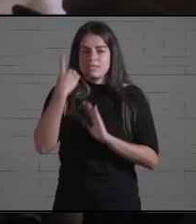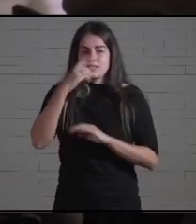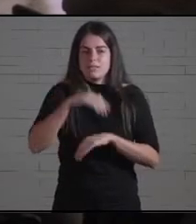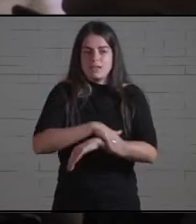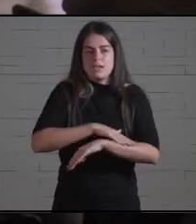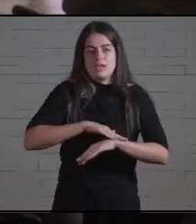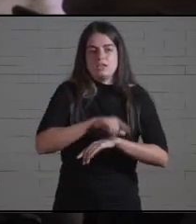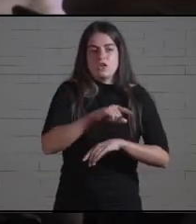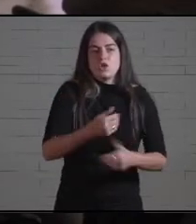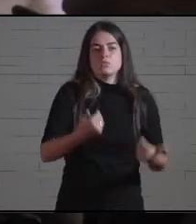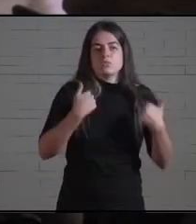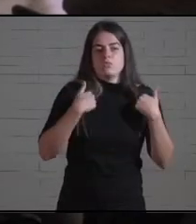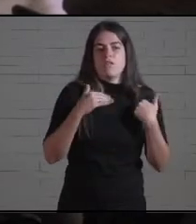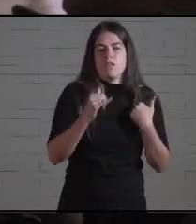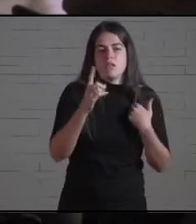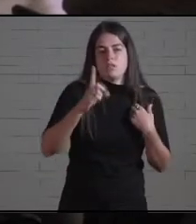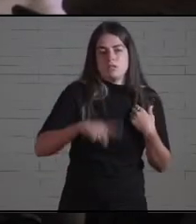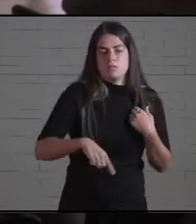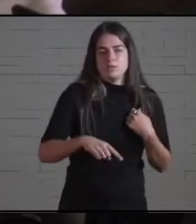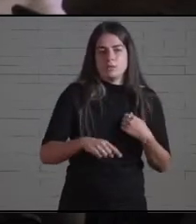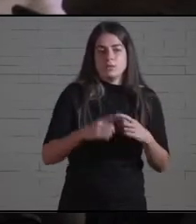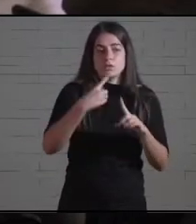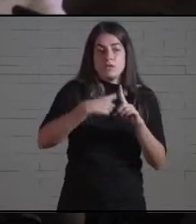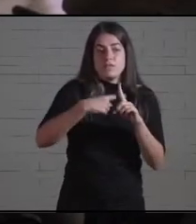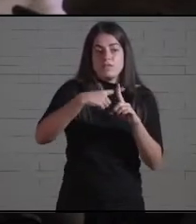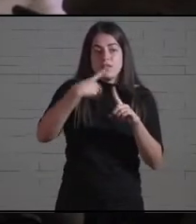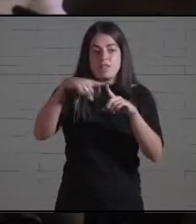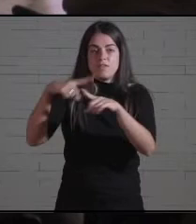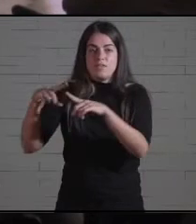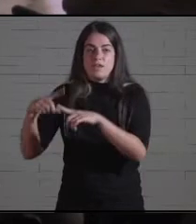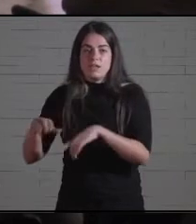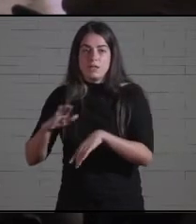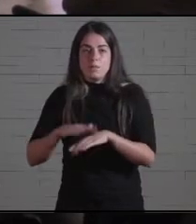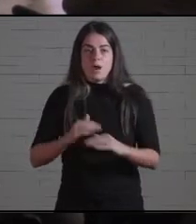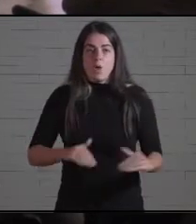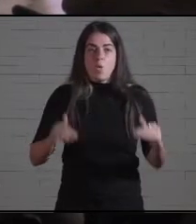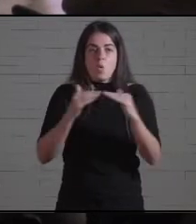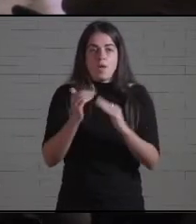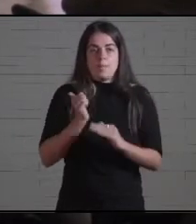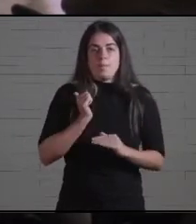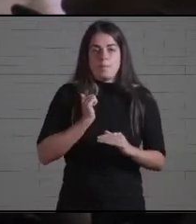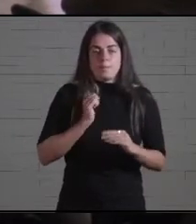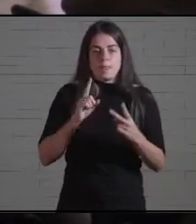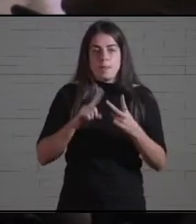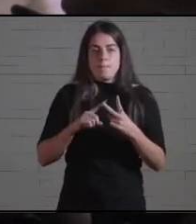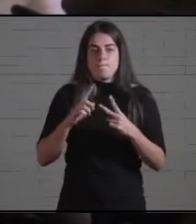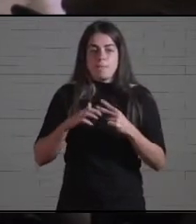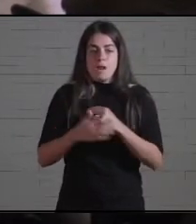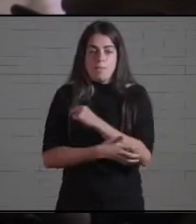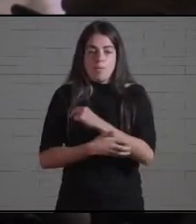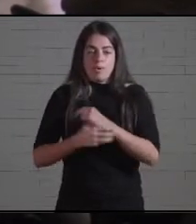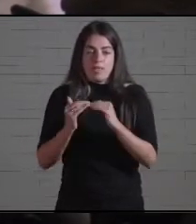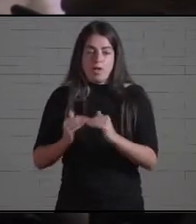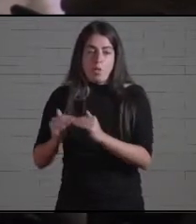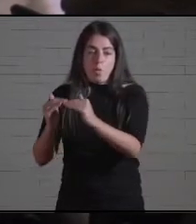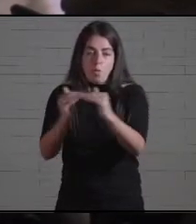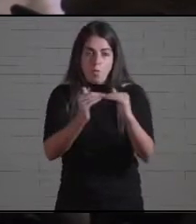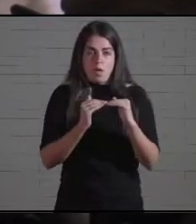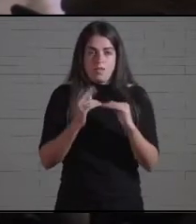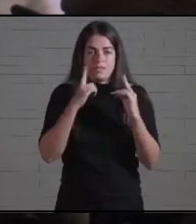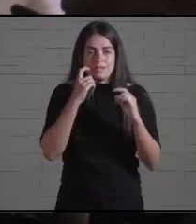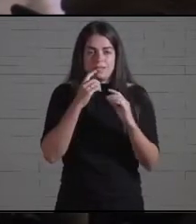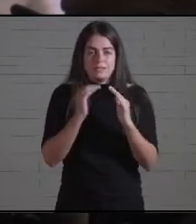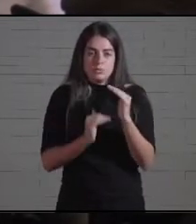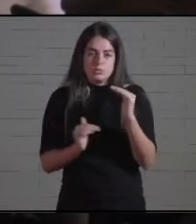tiene responsabilidad en diferentes niveles en asegurar la igualdad de oportunidades, mitigar la pobreza y